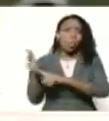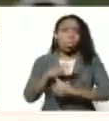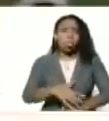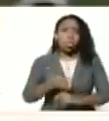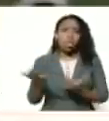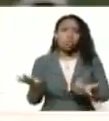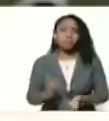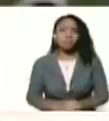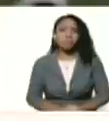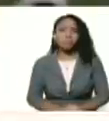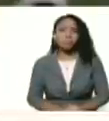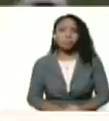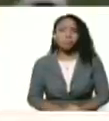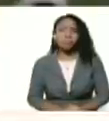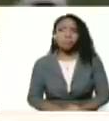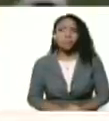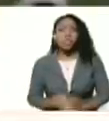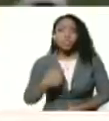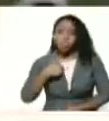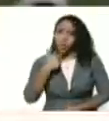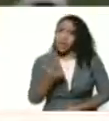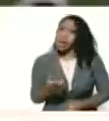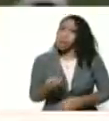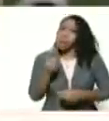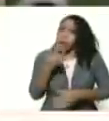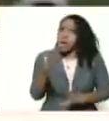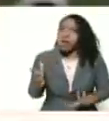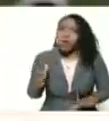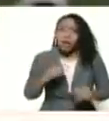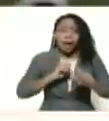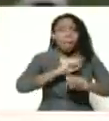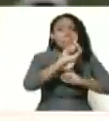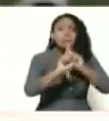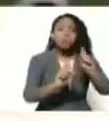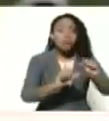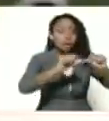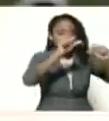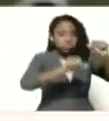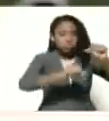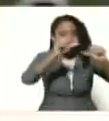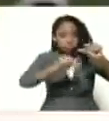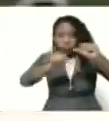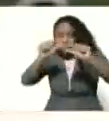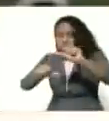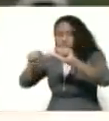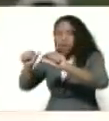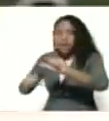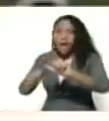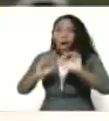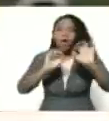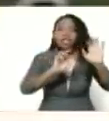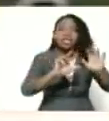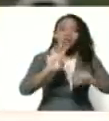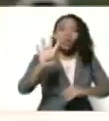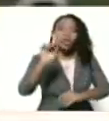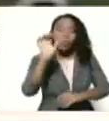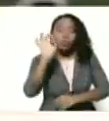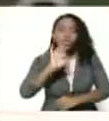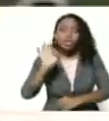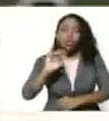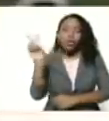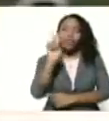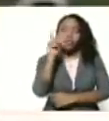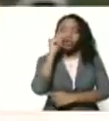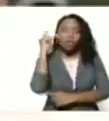despiadado. Yo le dije, bueno, con las encuestas y mediciones que hay en el país, el 84% de los venezolanos